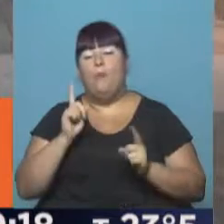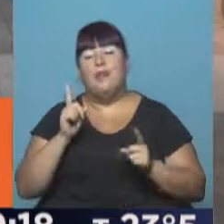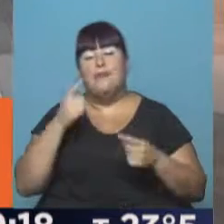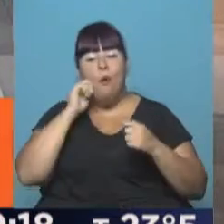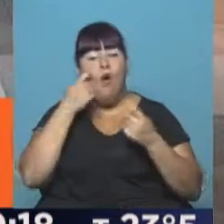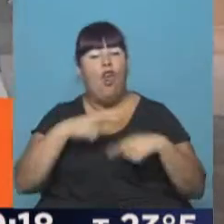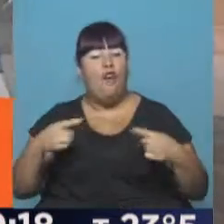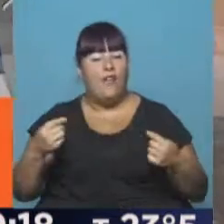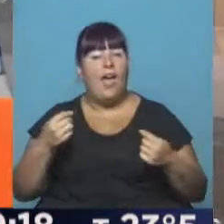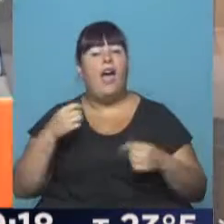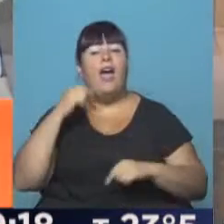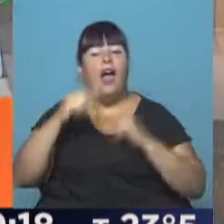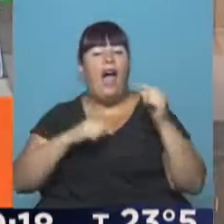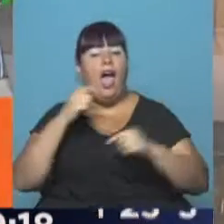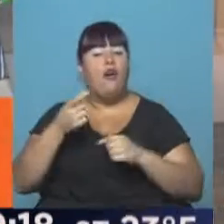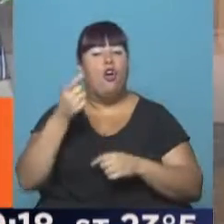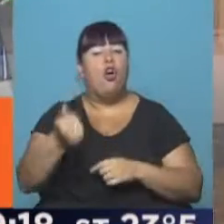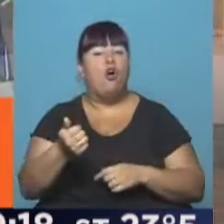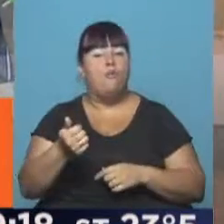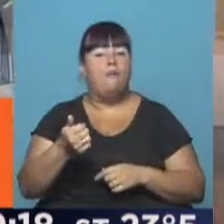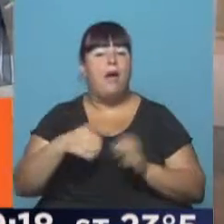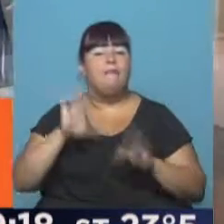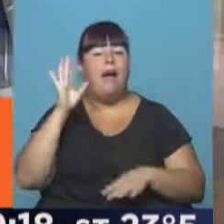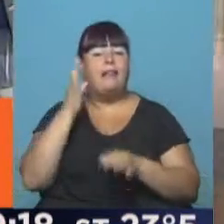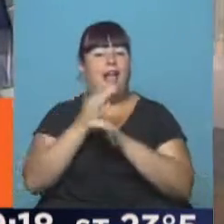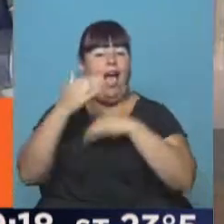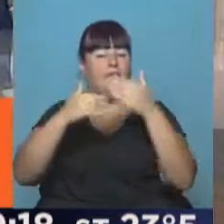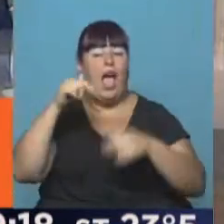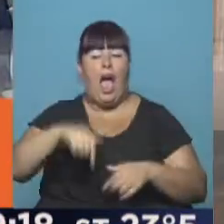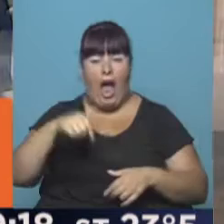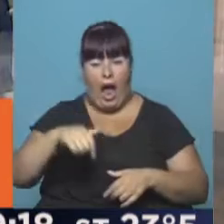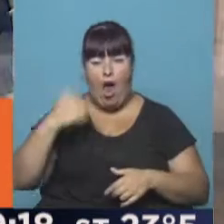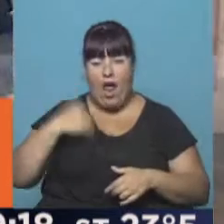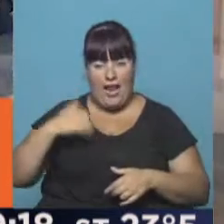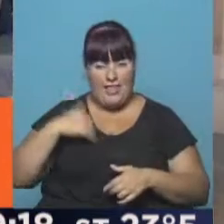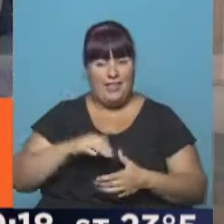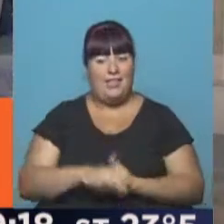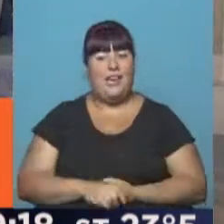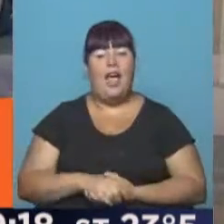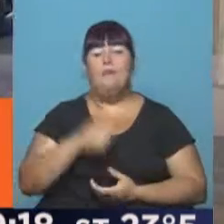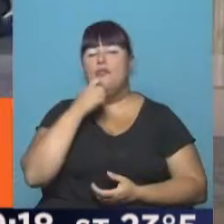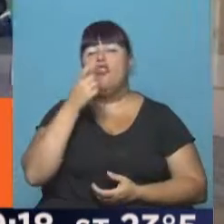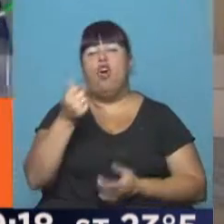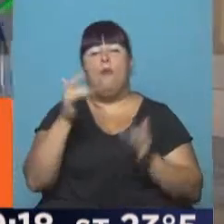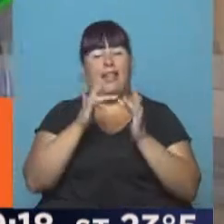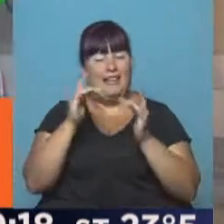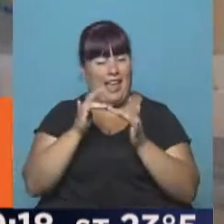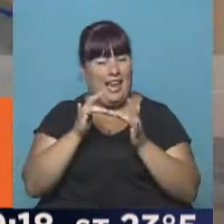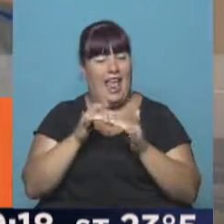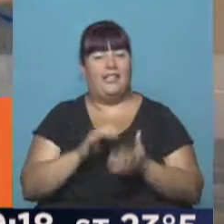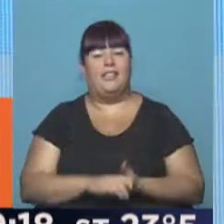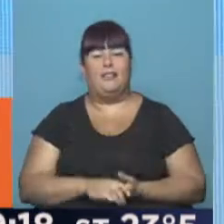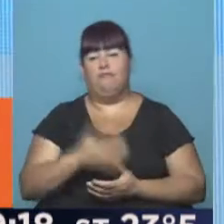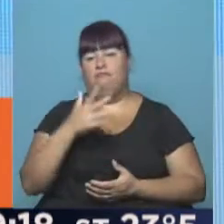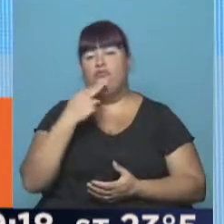buena noticia el hecho de que cada vez se compren más categorías hoy el argentino que consumo online que son